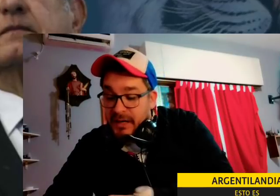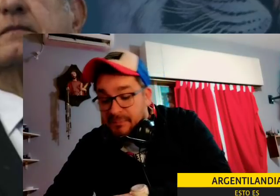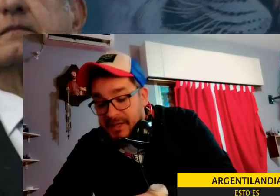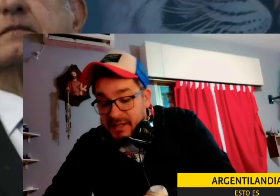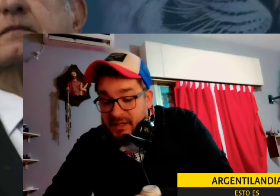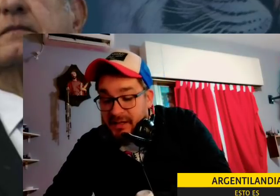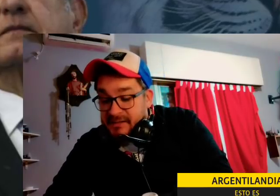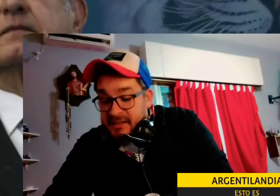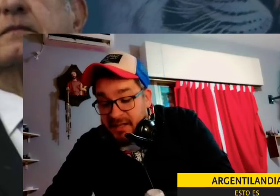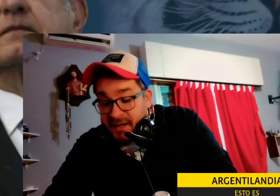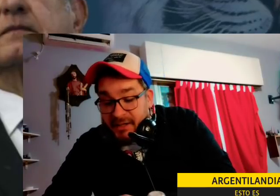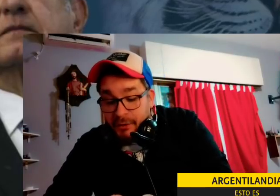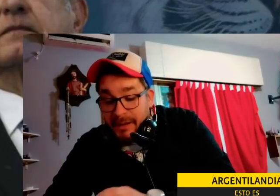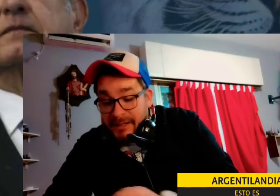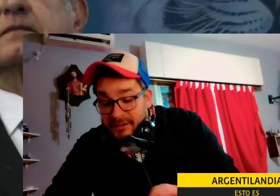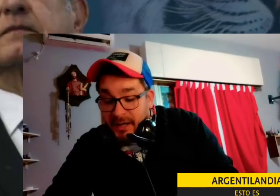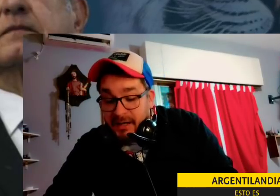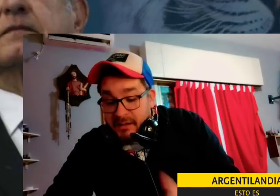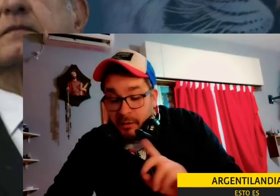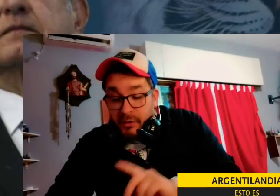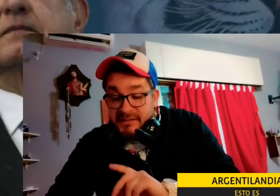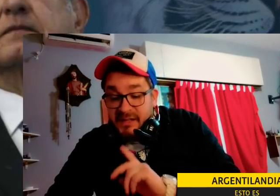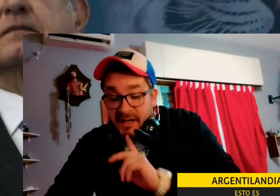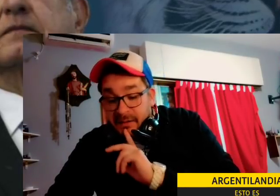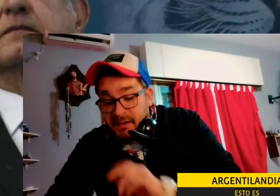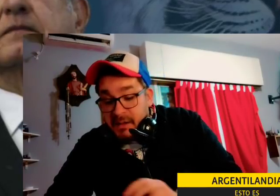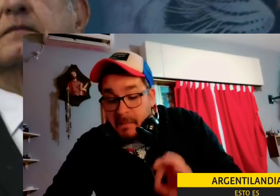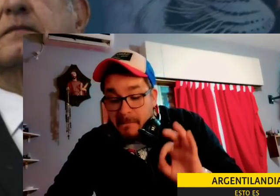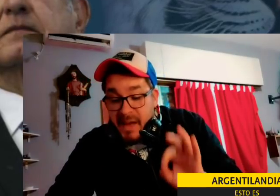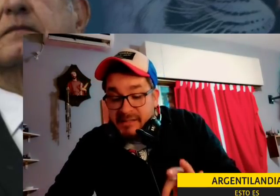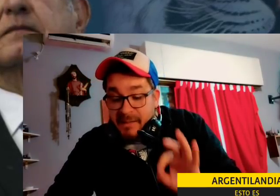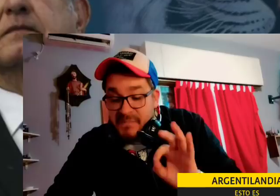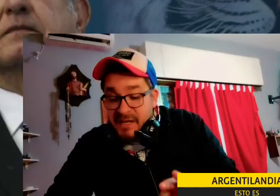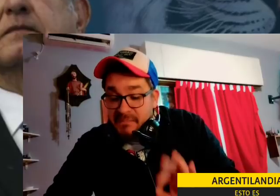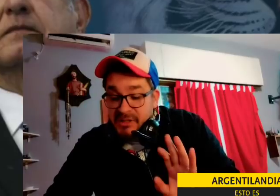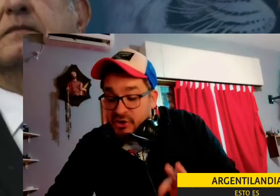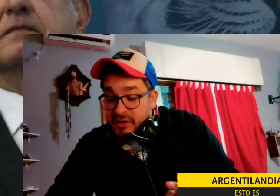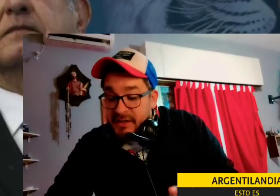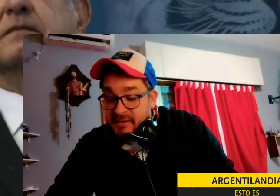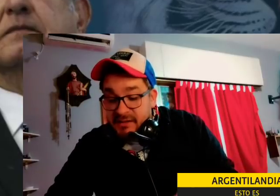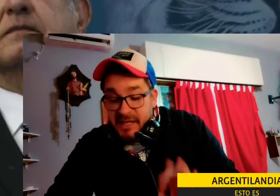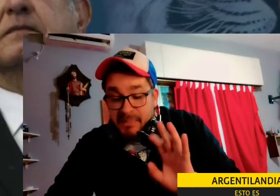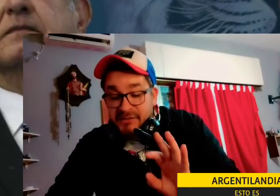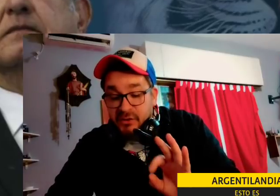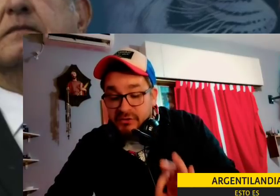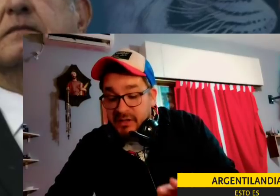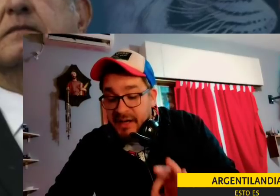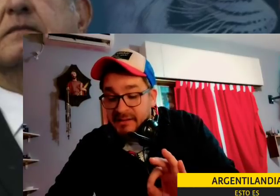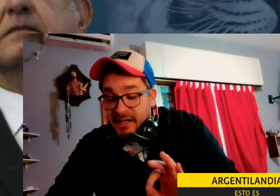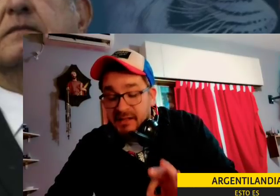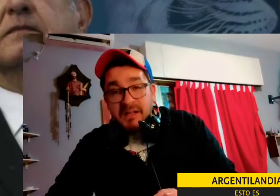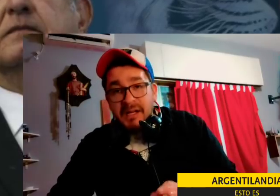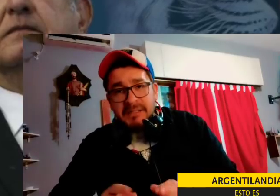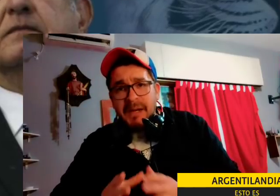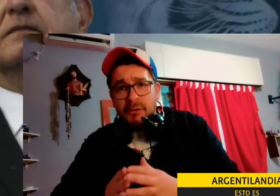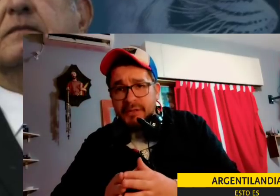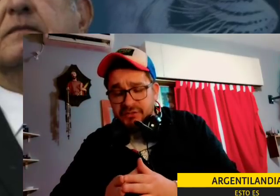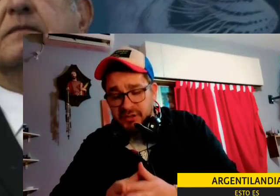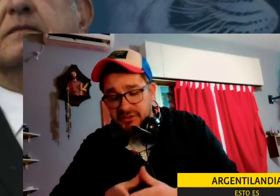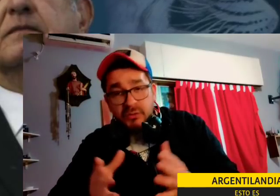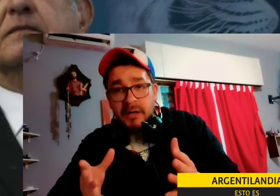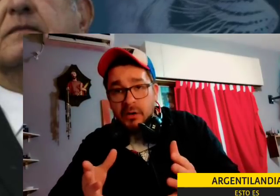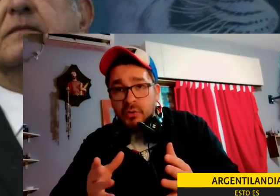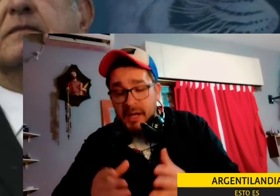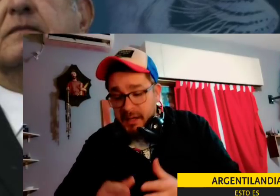segunda reforma es reforma electoral. Como decía él, 20.000 millones de pesos gastan en el